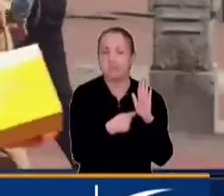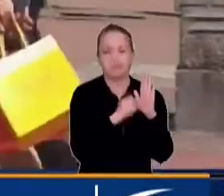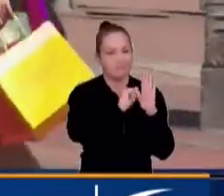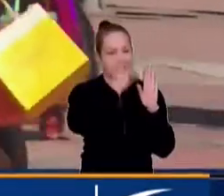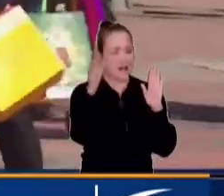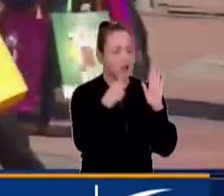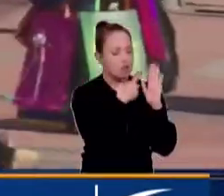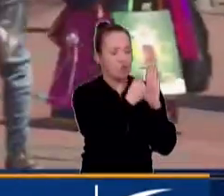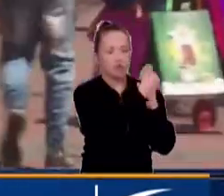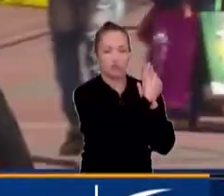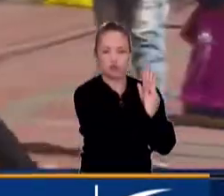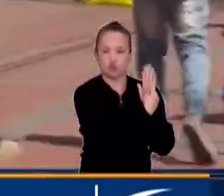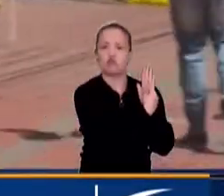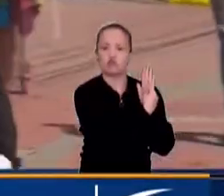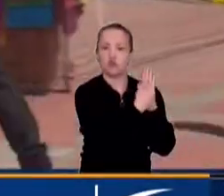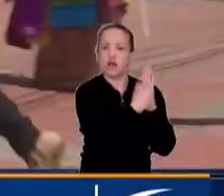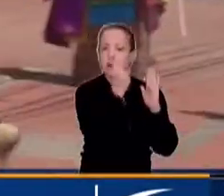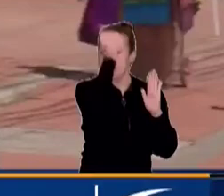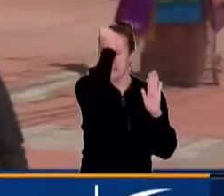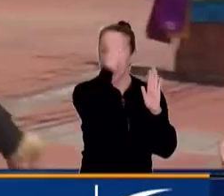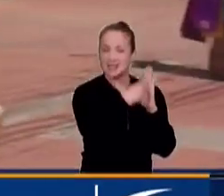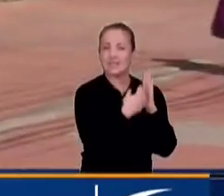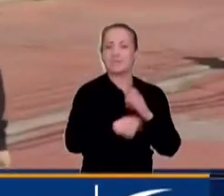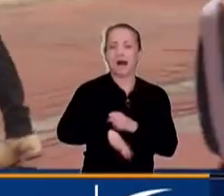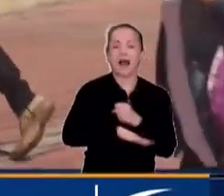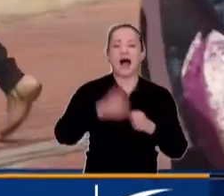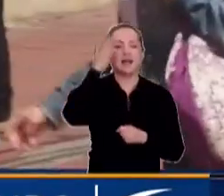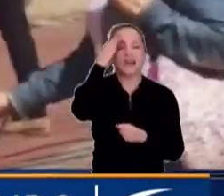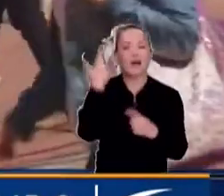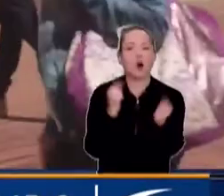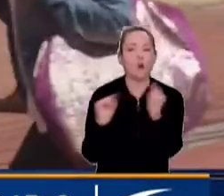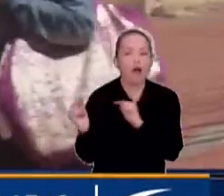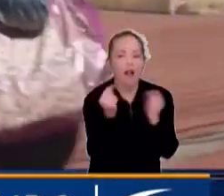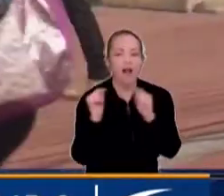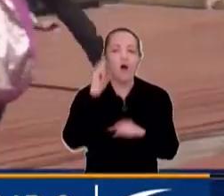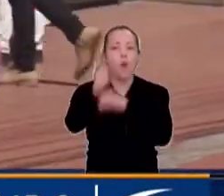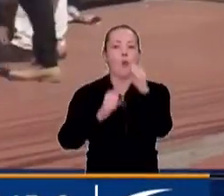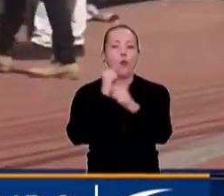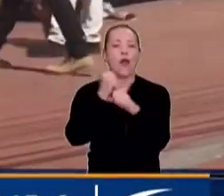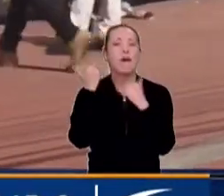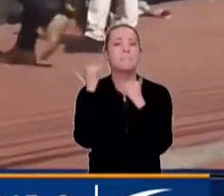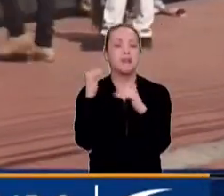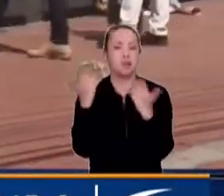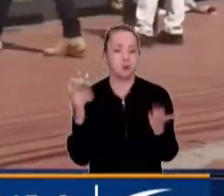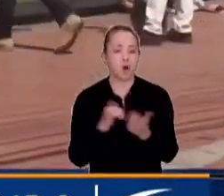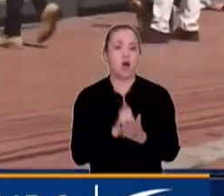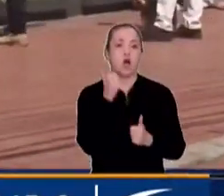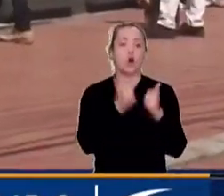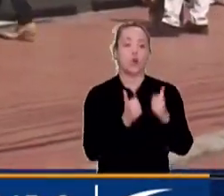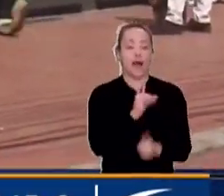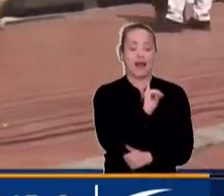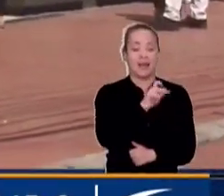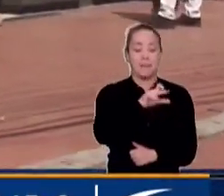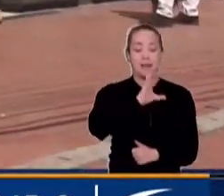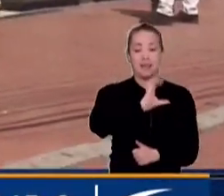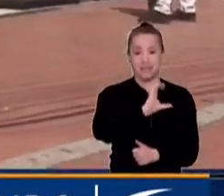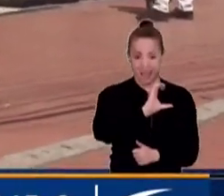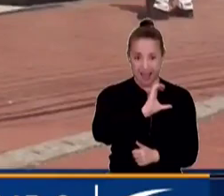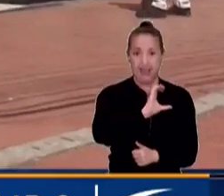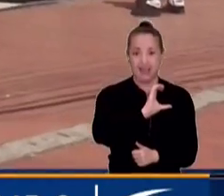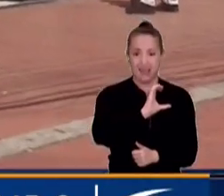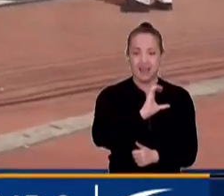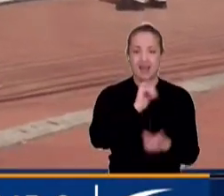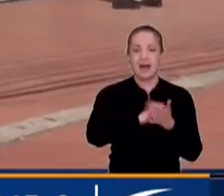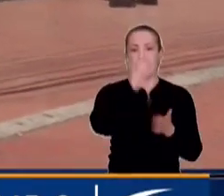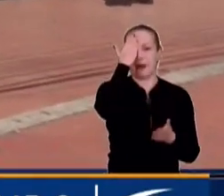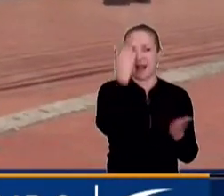que sirven de base para la discusión del salario mínimo, que son el índice de precios al consumidor, o sea, lo que